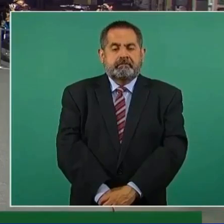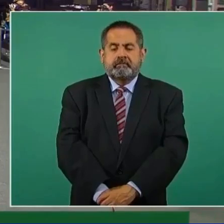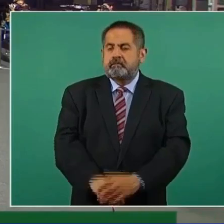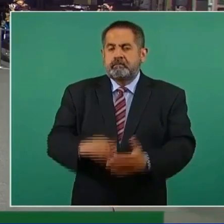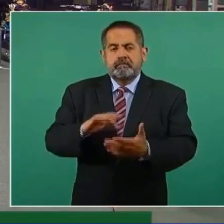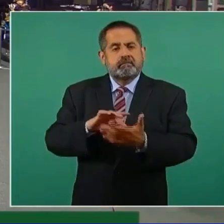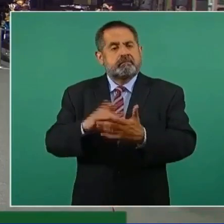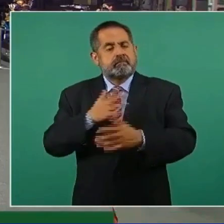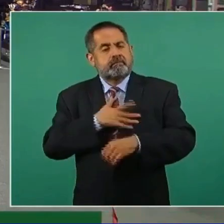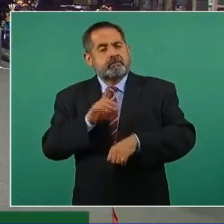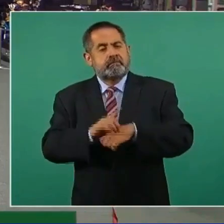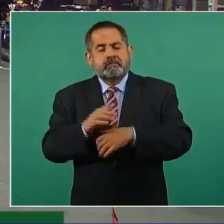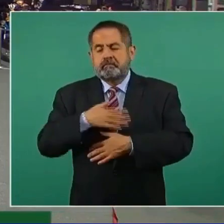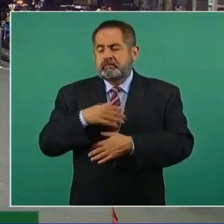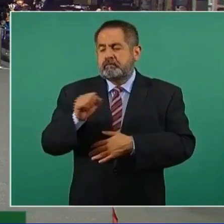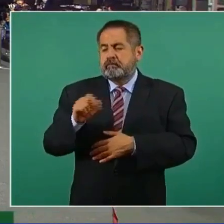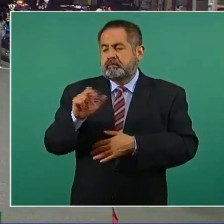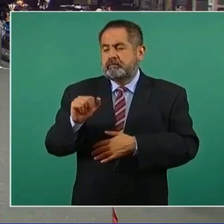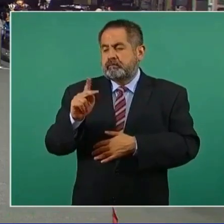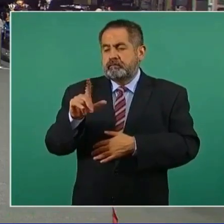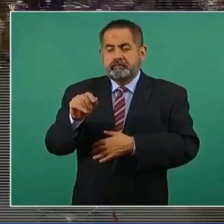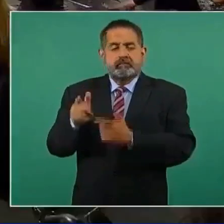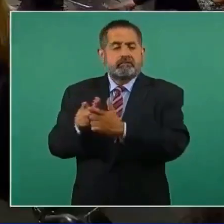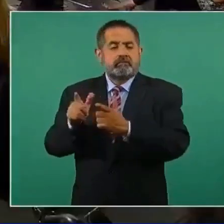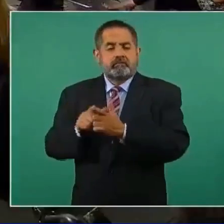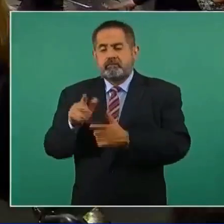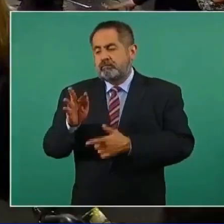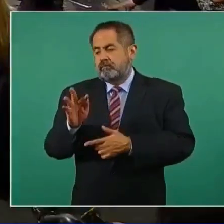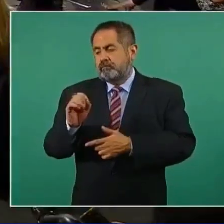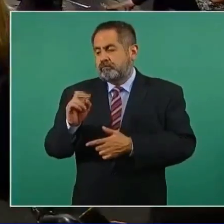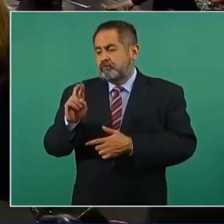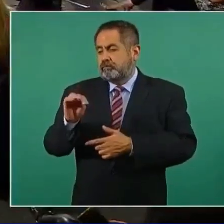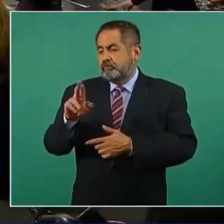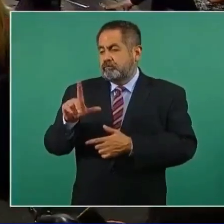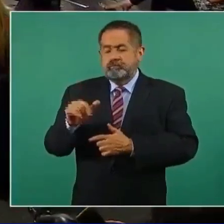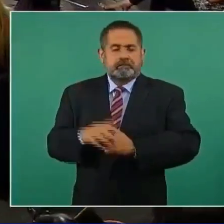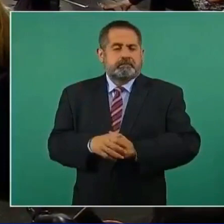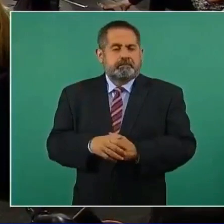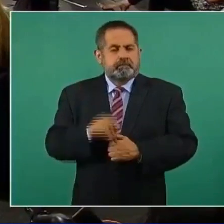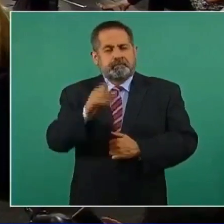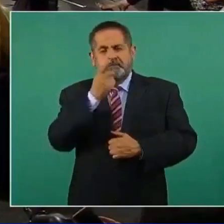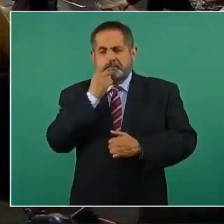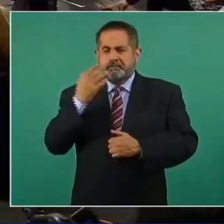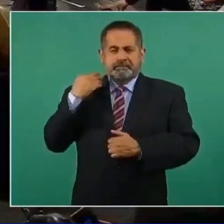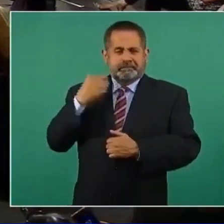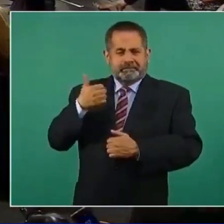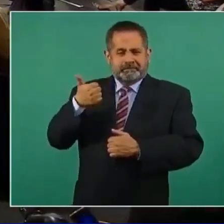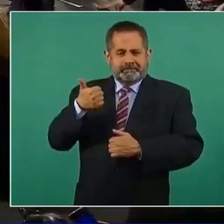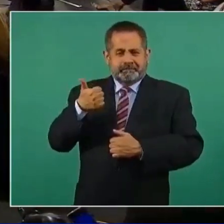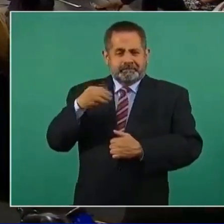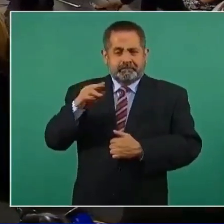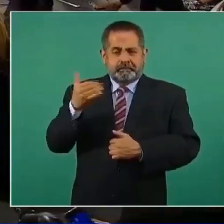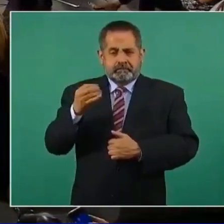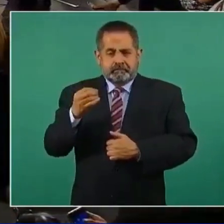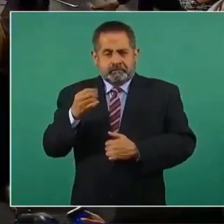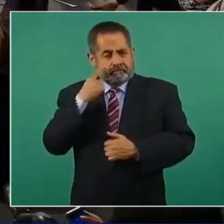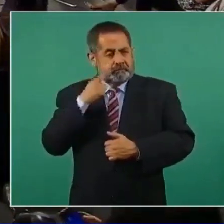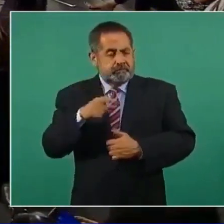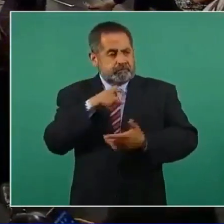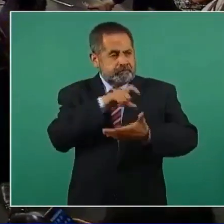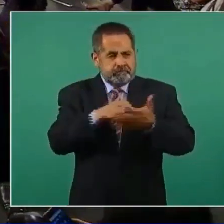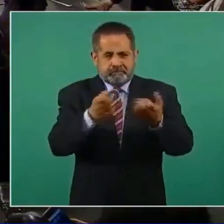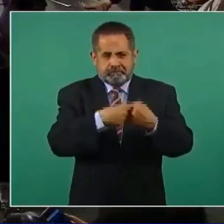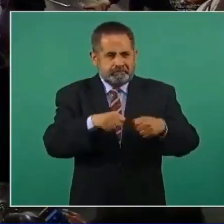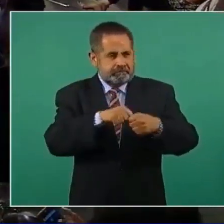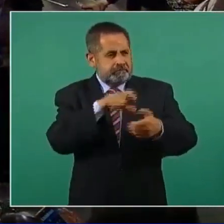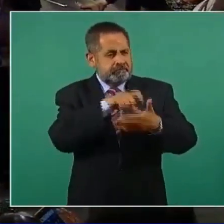Gracias, buenos días. Sara Pablo, de Grupo Fórmula. Presidente, preguntarle, usted decía apenas el 6 de mayo que esta refinería, desde que se adquirieron las acciones,